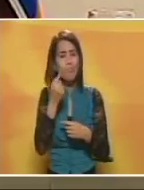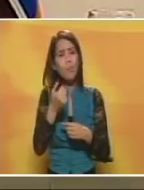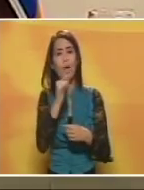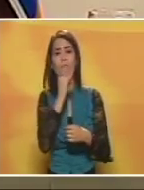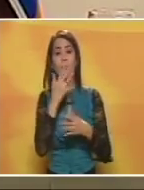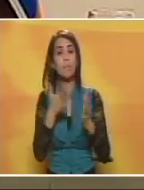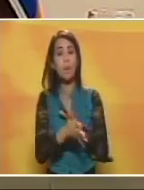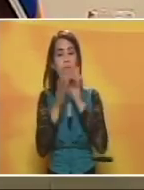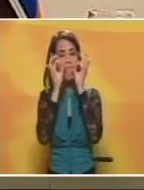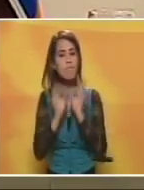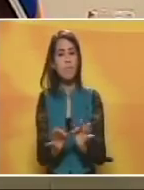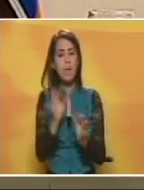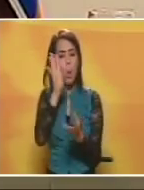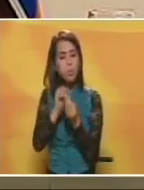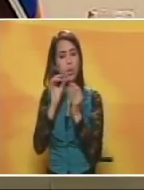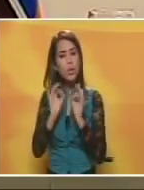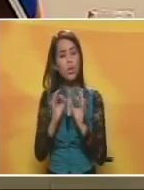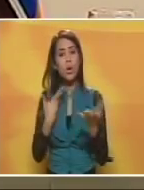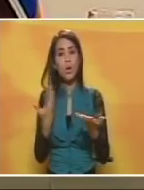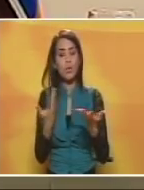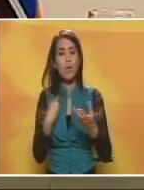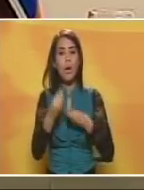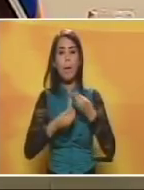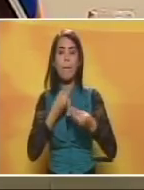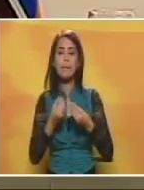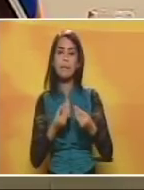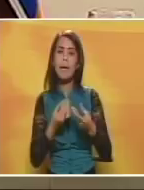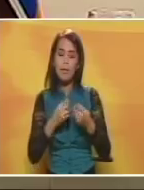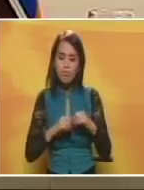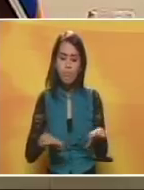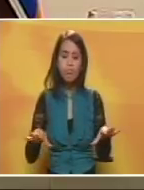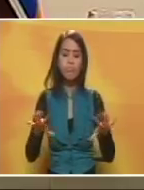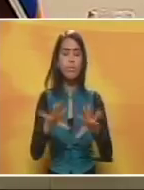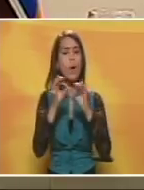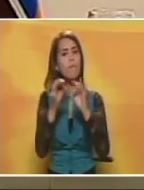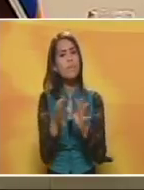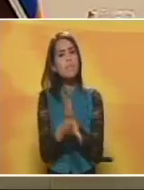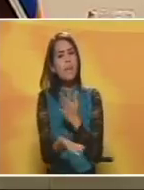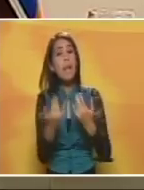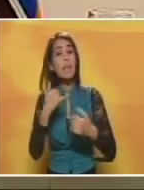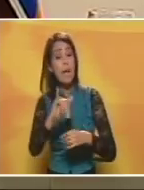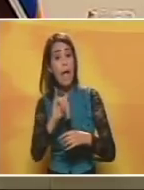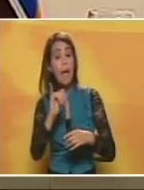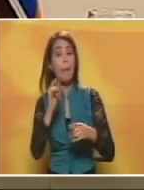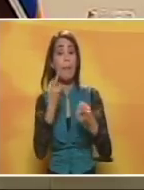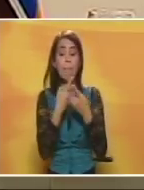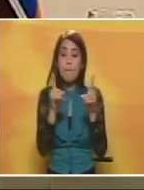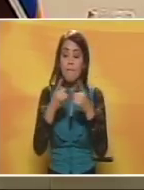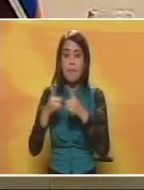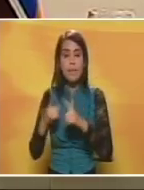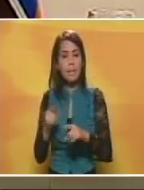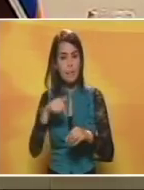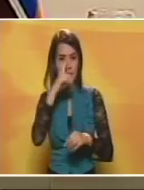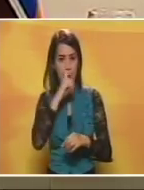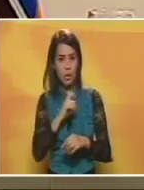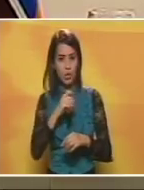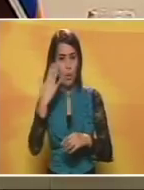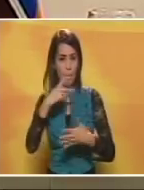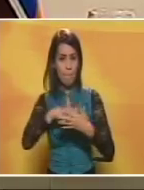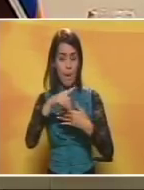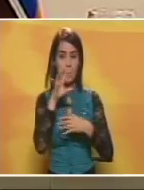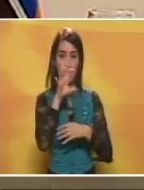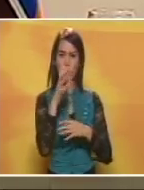información concreta sobre los efectivos, cuándo se van a desplegar y si va a haber algún tipo de diferencia este año en el Plan